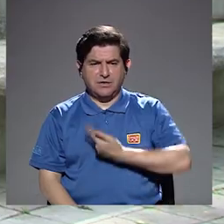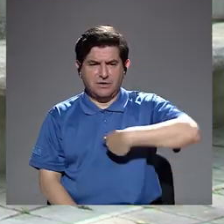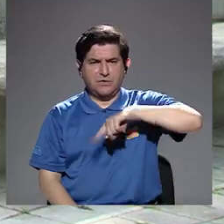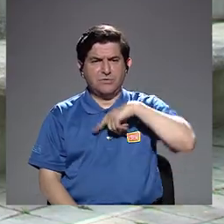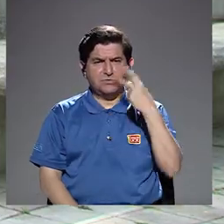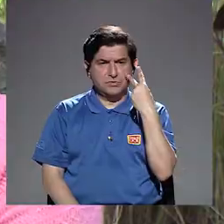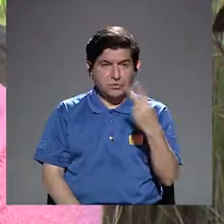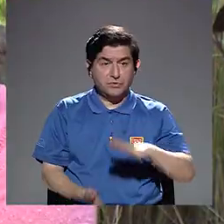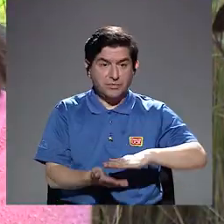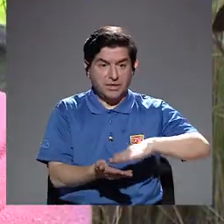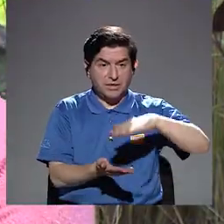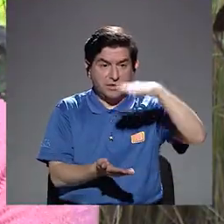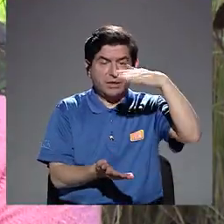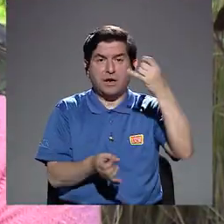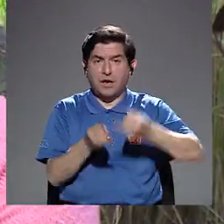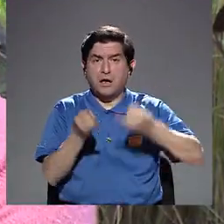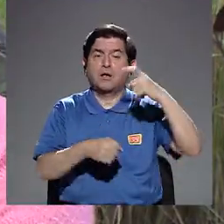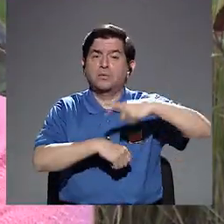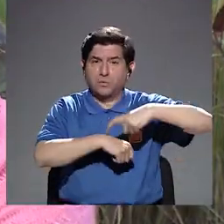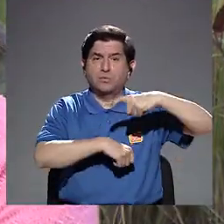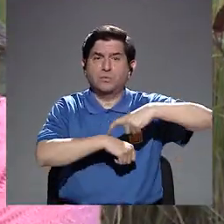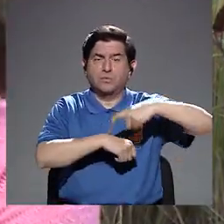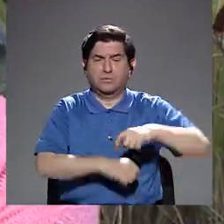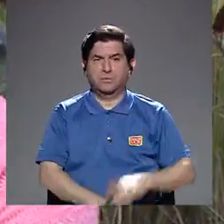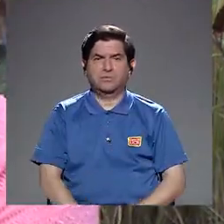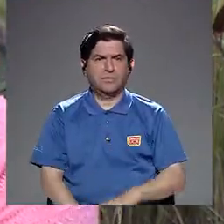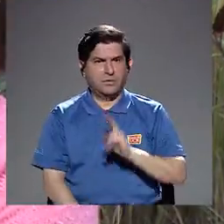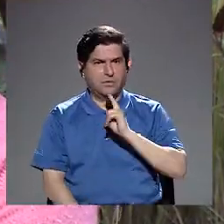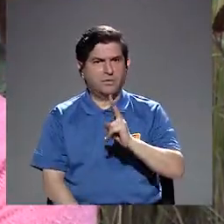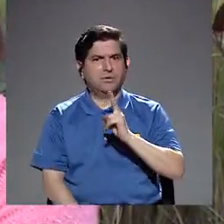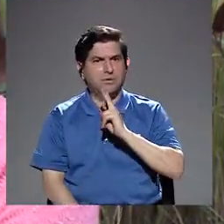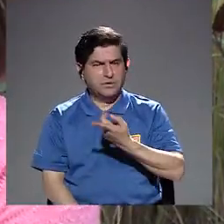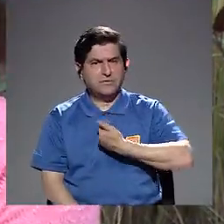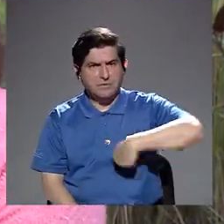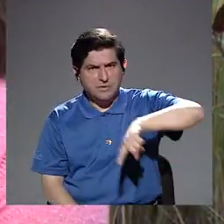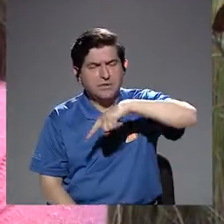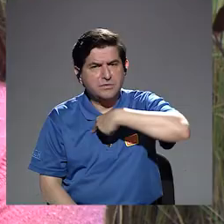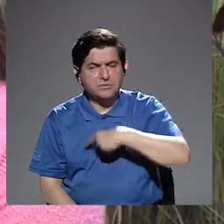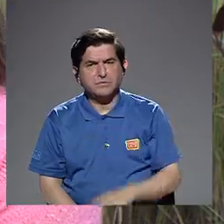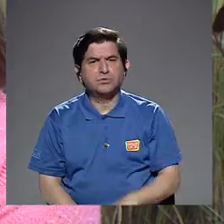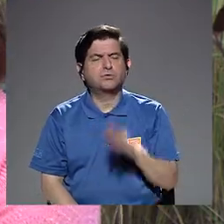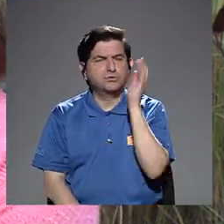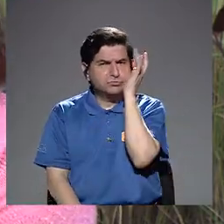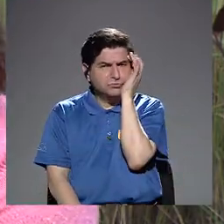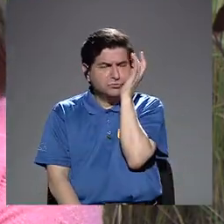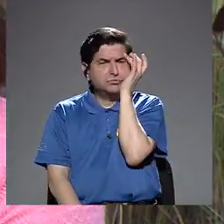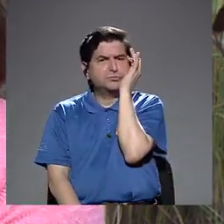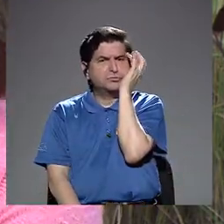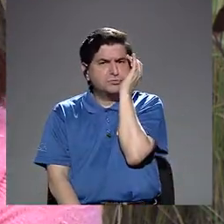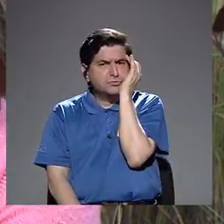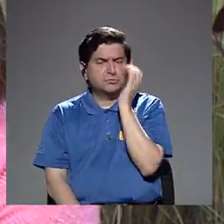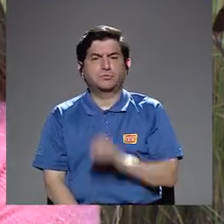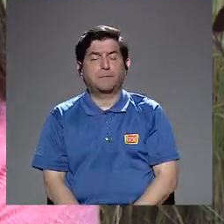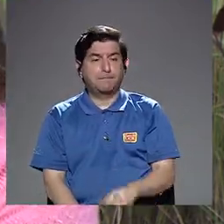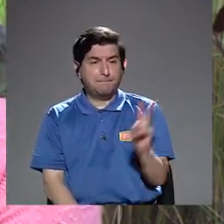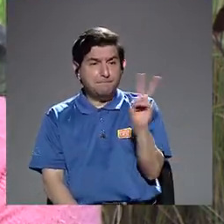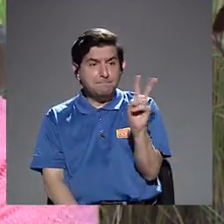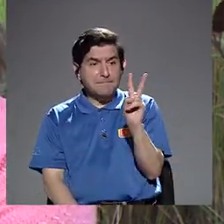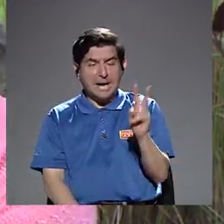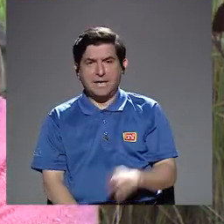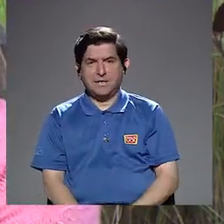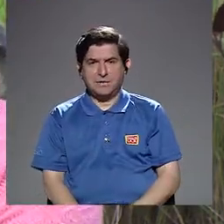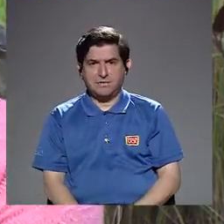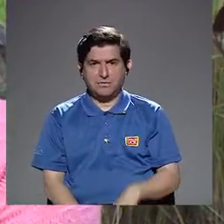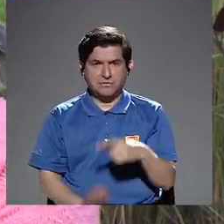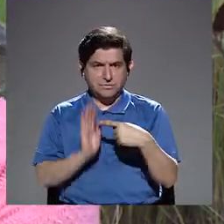visto crecer en los últimos tiempos y realmente tenemos una gran preocupación porque es un